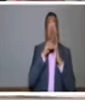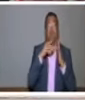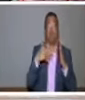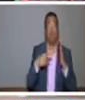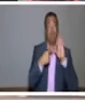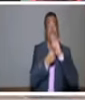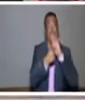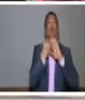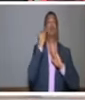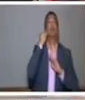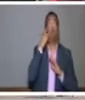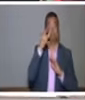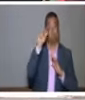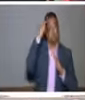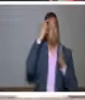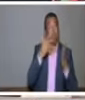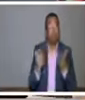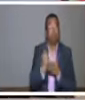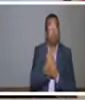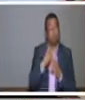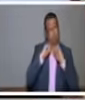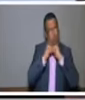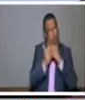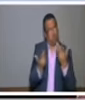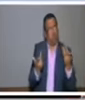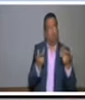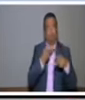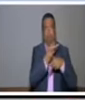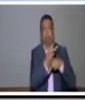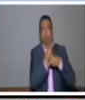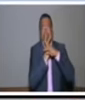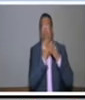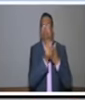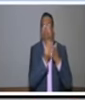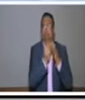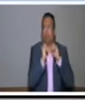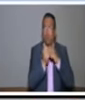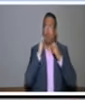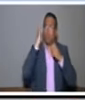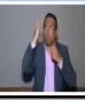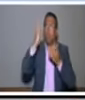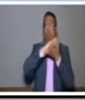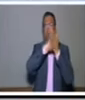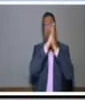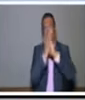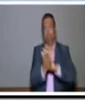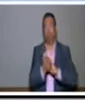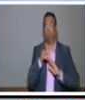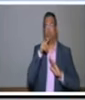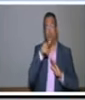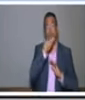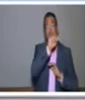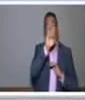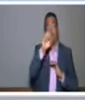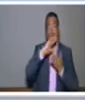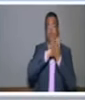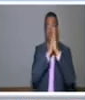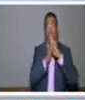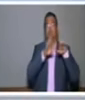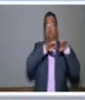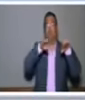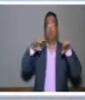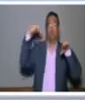usted ser electa gobernadora, ¿cómo usted va a obtener financiamiento para viabilizar esa transformación en la producción de energía con una